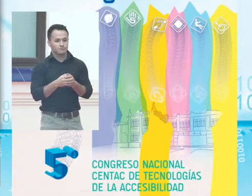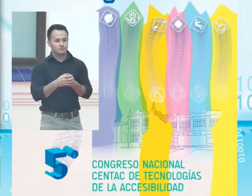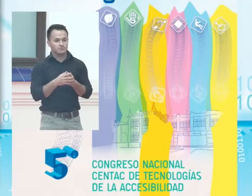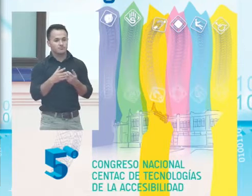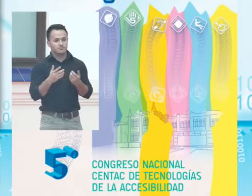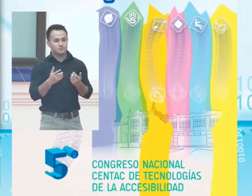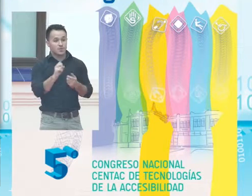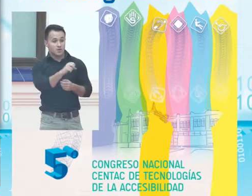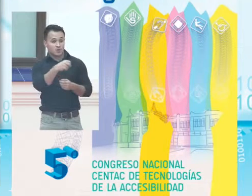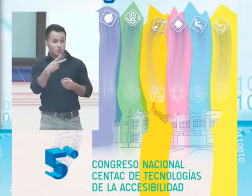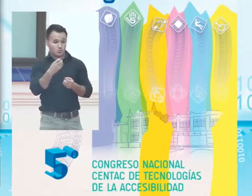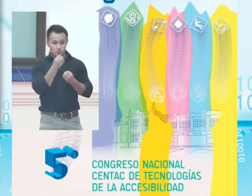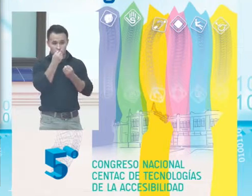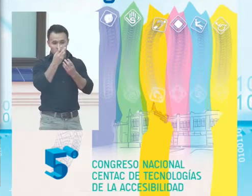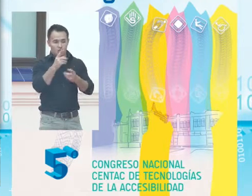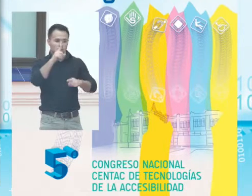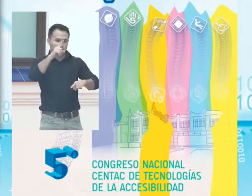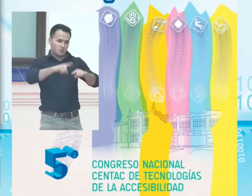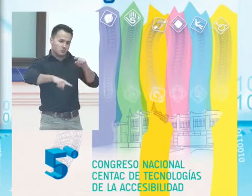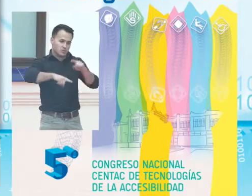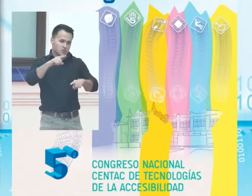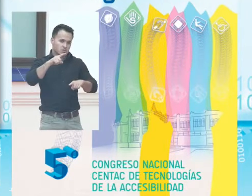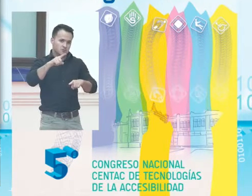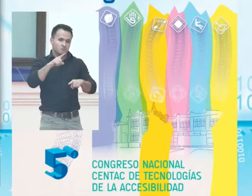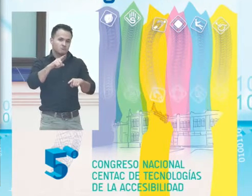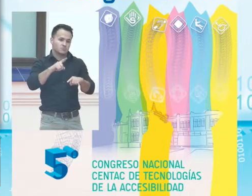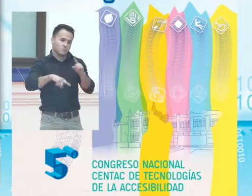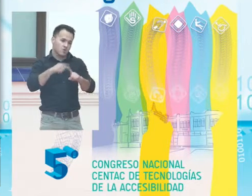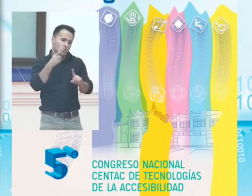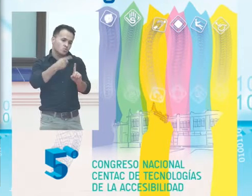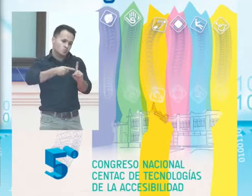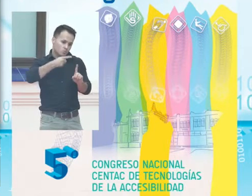dar sus resultados en función de el uso.